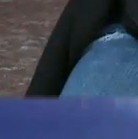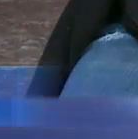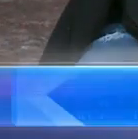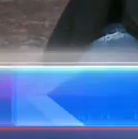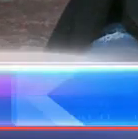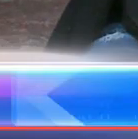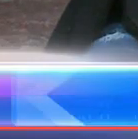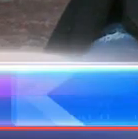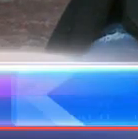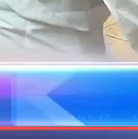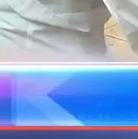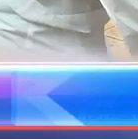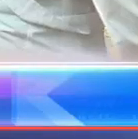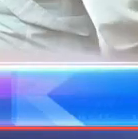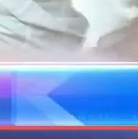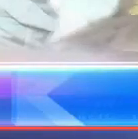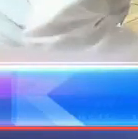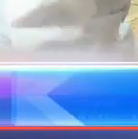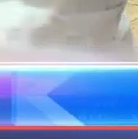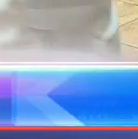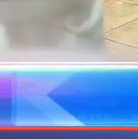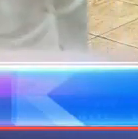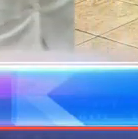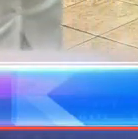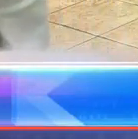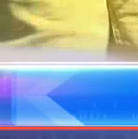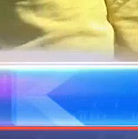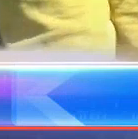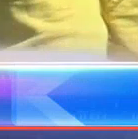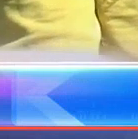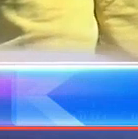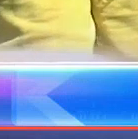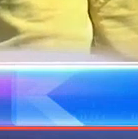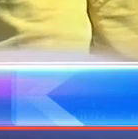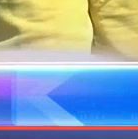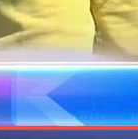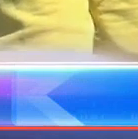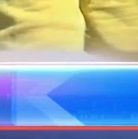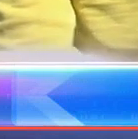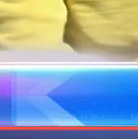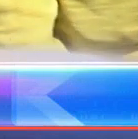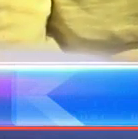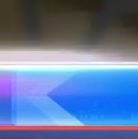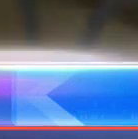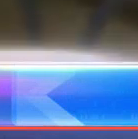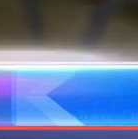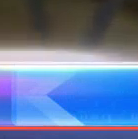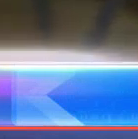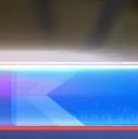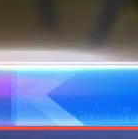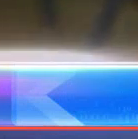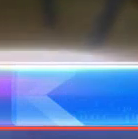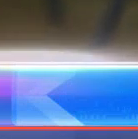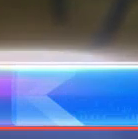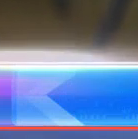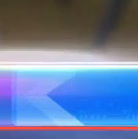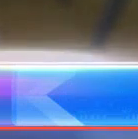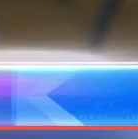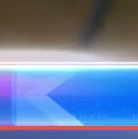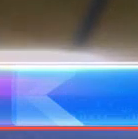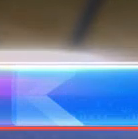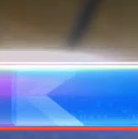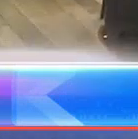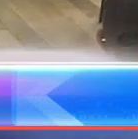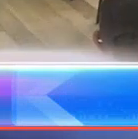gobierno inició la vacunación de mujeres embarazadas. Además, desde septiembre, se planea inmunizar a niños desde